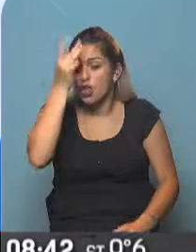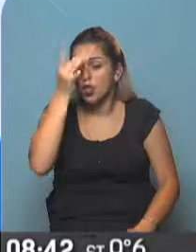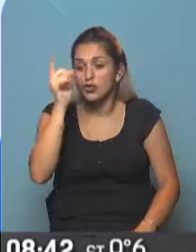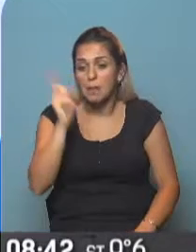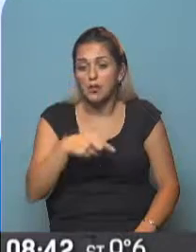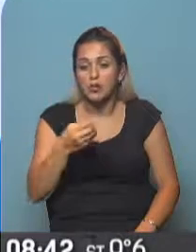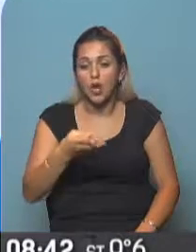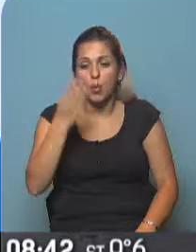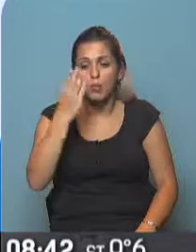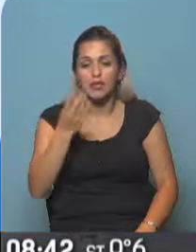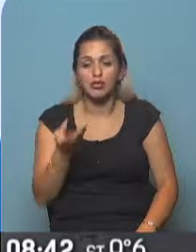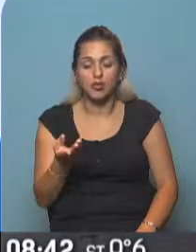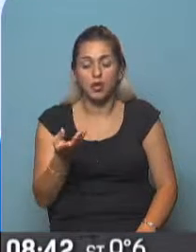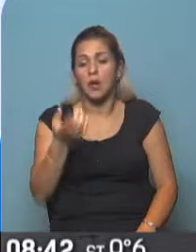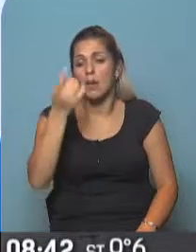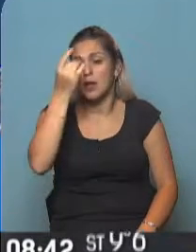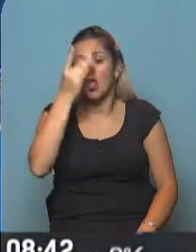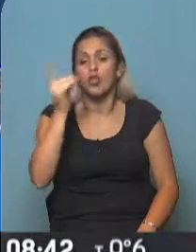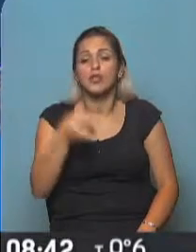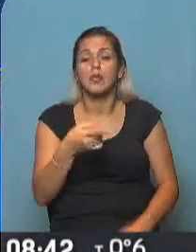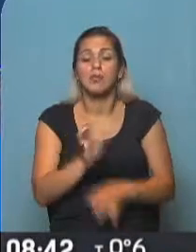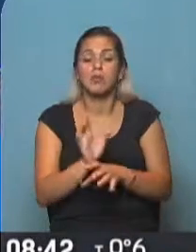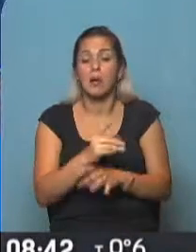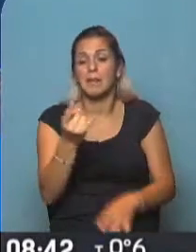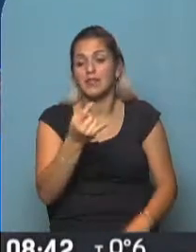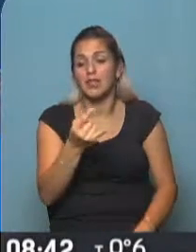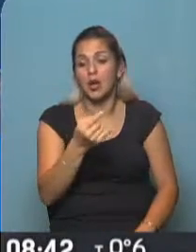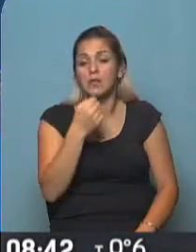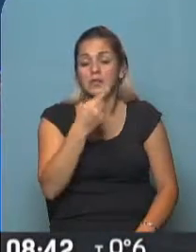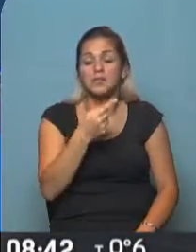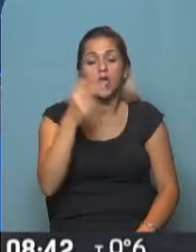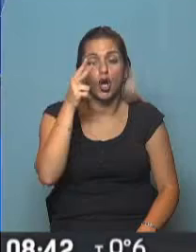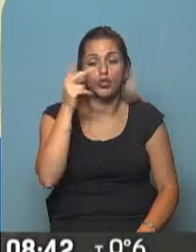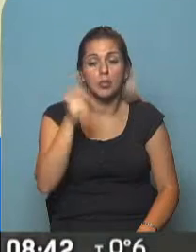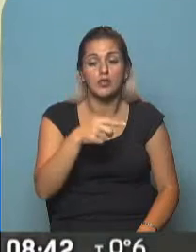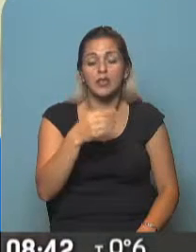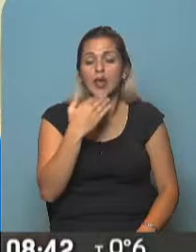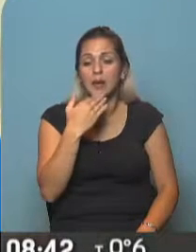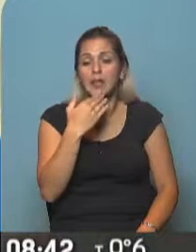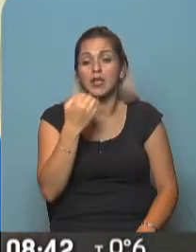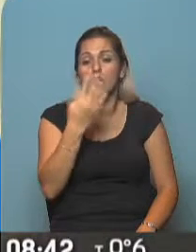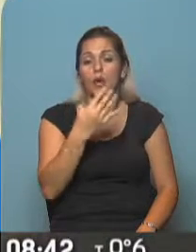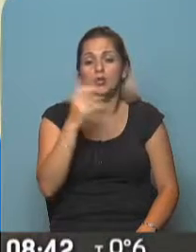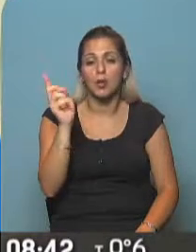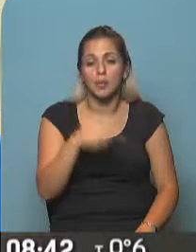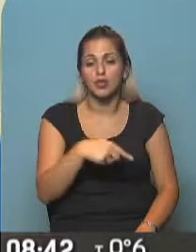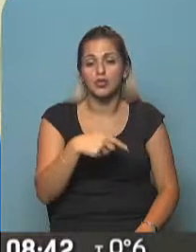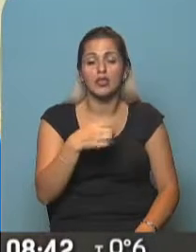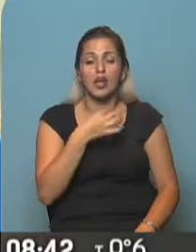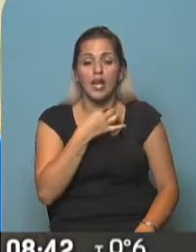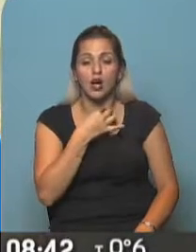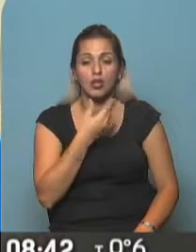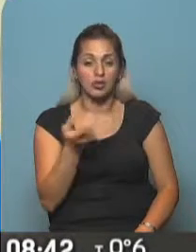12%, pero de un 12% mentiroso, el 8% en abril y el 4% en